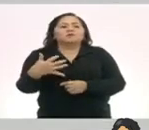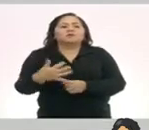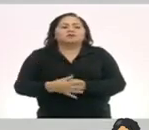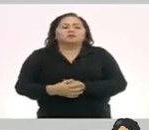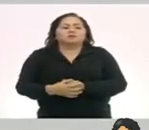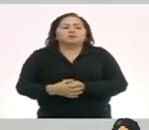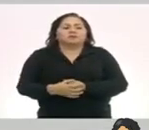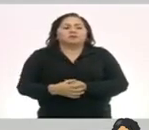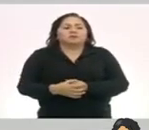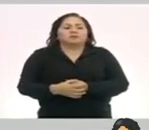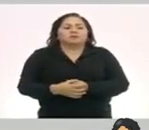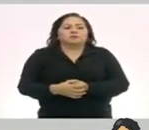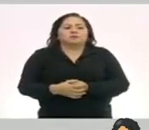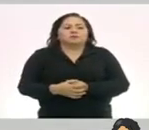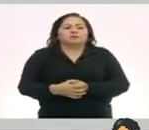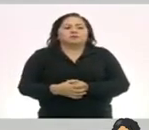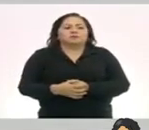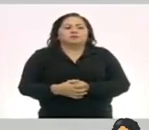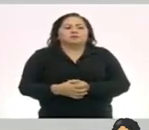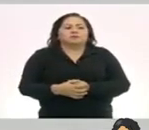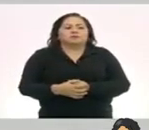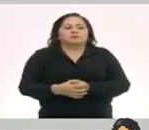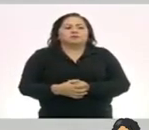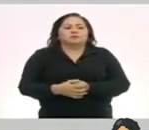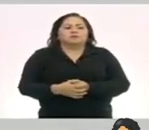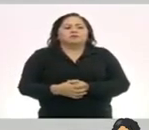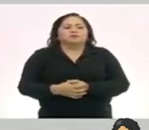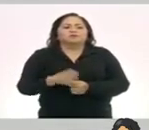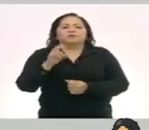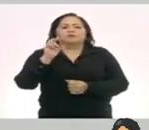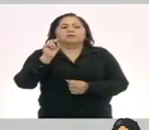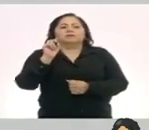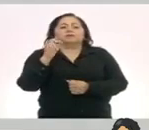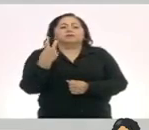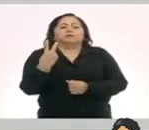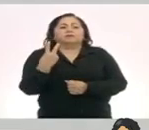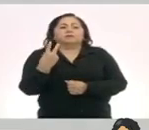son 3, tenemos una, 32 pesitos.